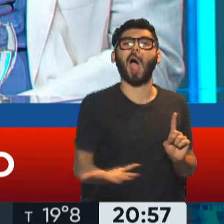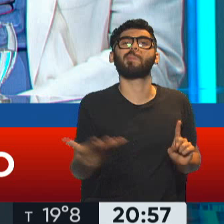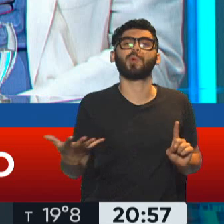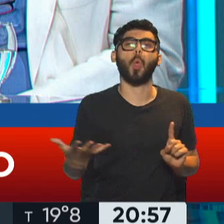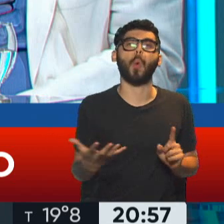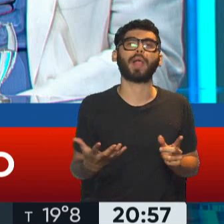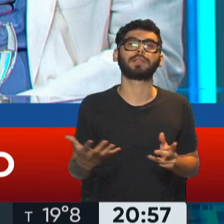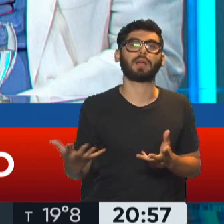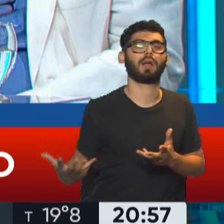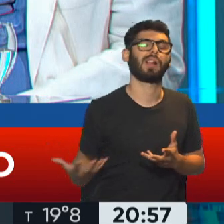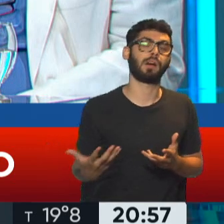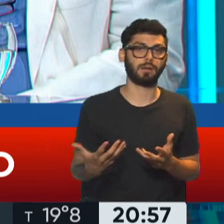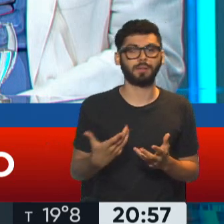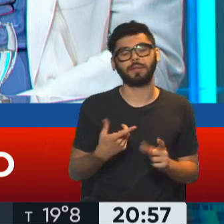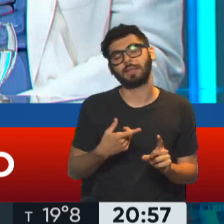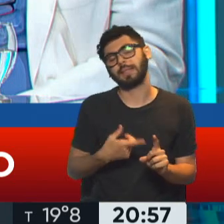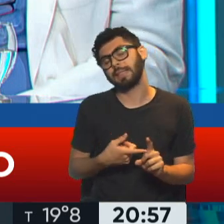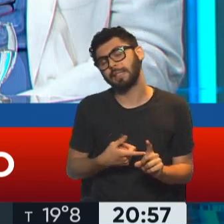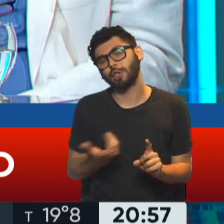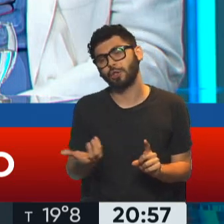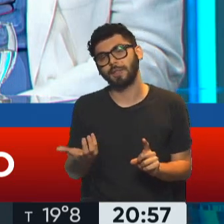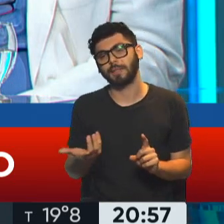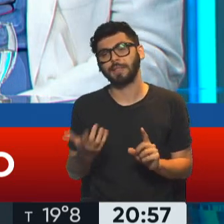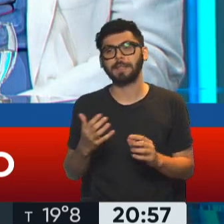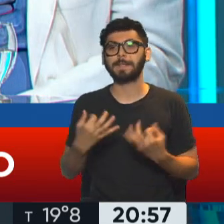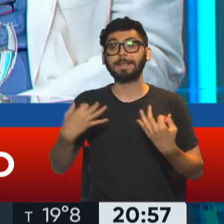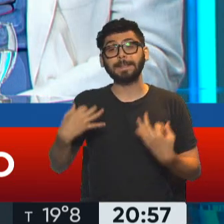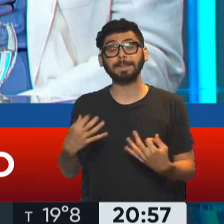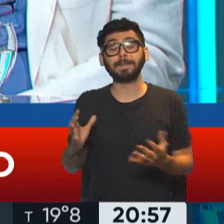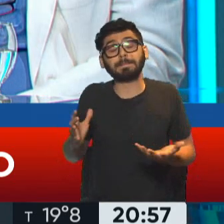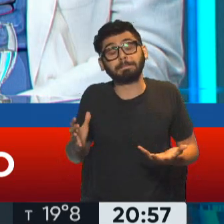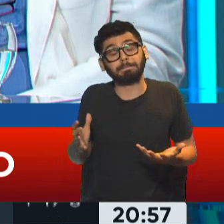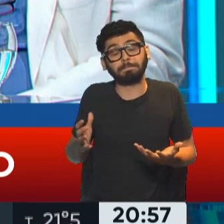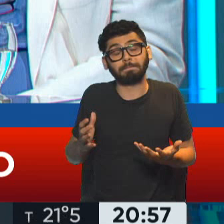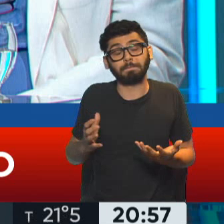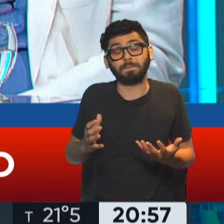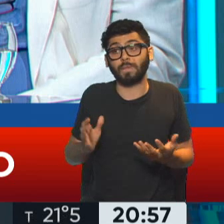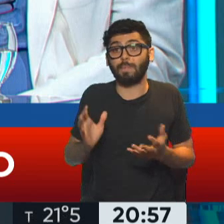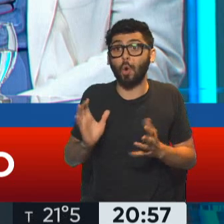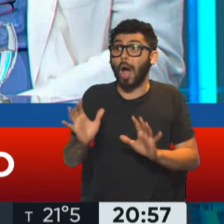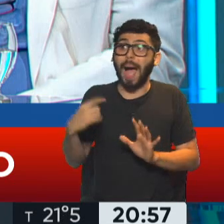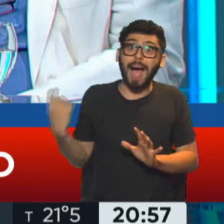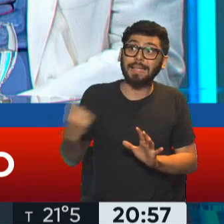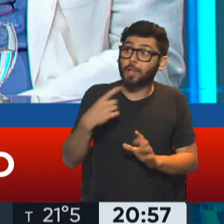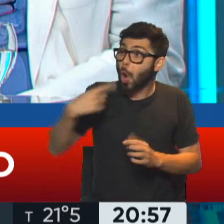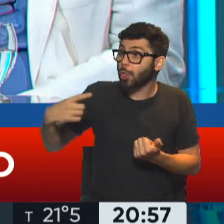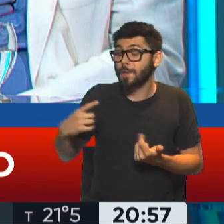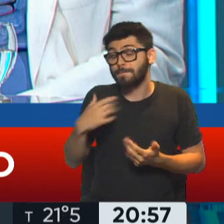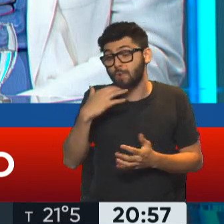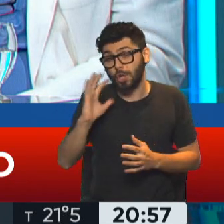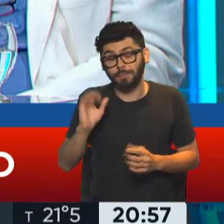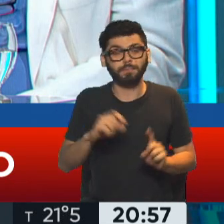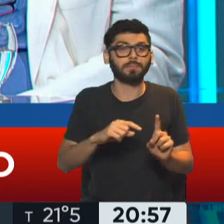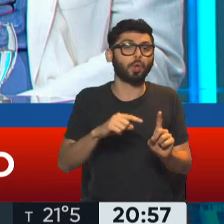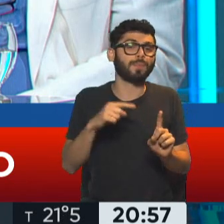que tiene una tensión con la ética. Yo creo que no todo el mundo lo ha hecho eso. Me parece que hay otra cosa en el caso de